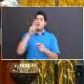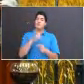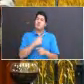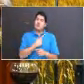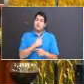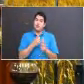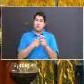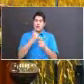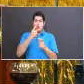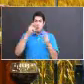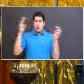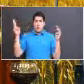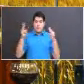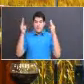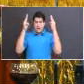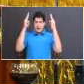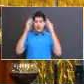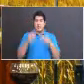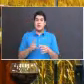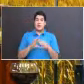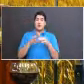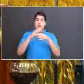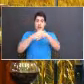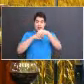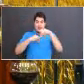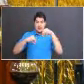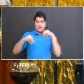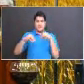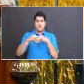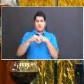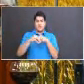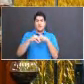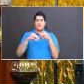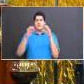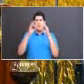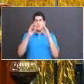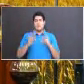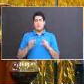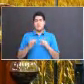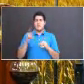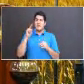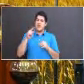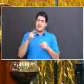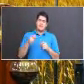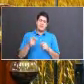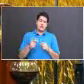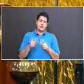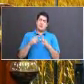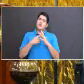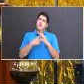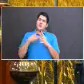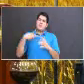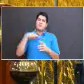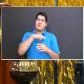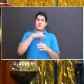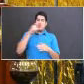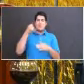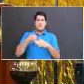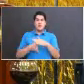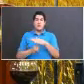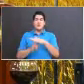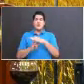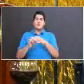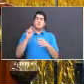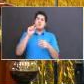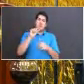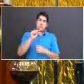milagro de la transformación. Esa transformación viene dándose en nuestro interior de manera